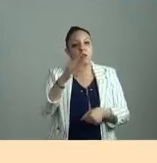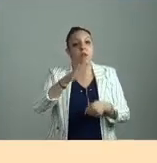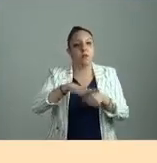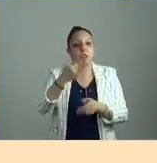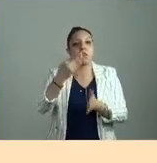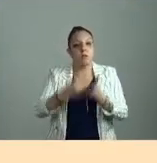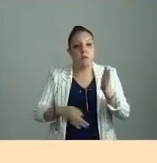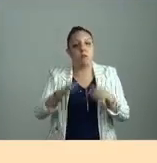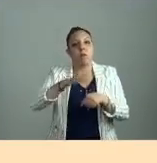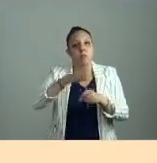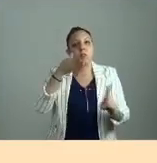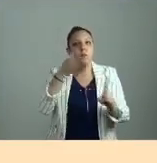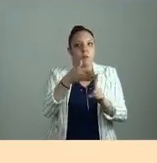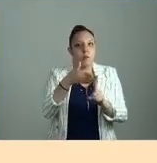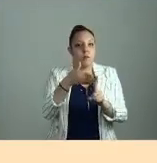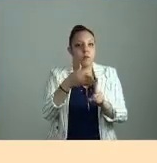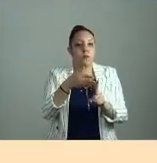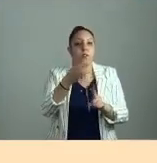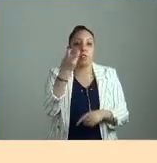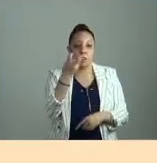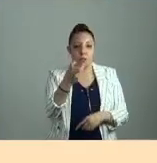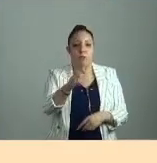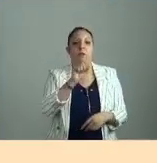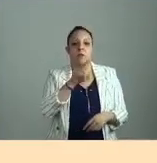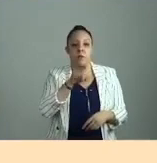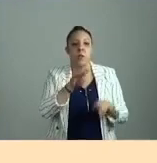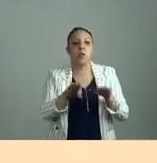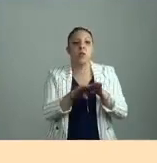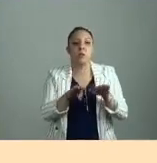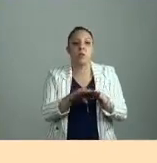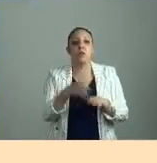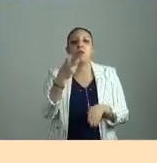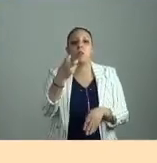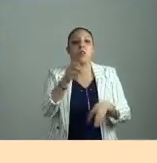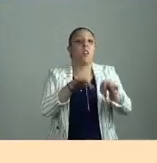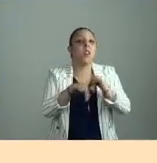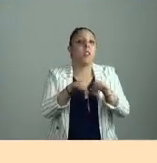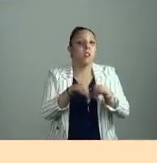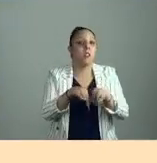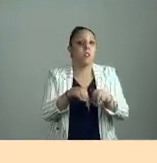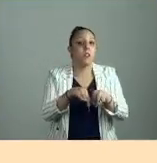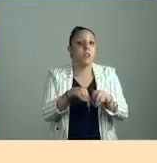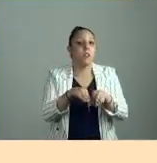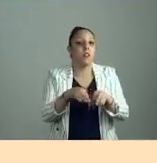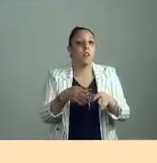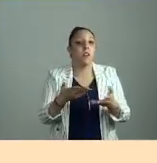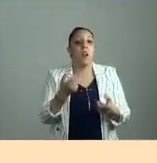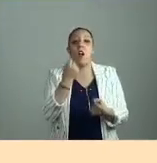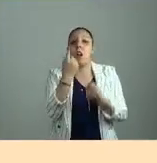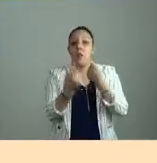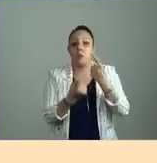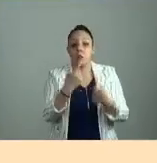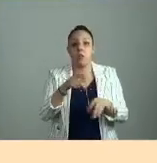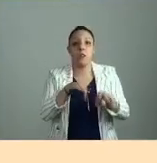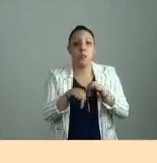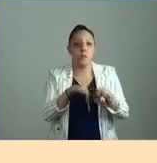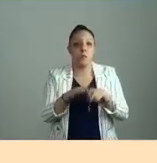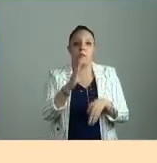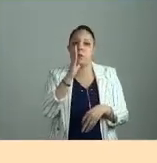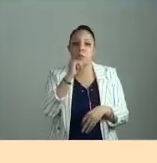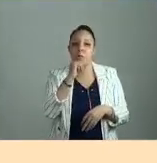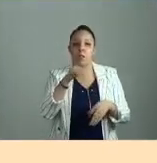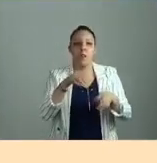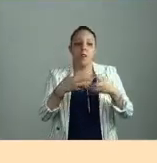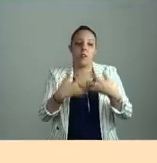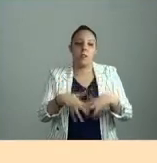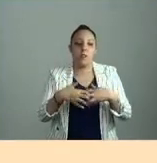es exactamente porque tanto de estos trabajo no se puede mecanizar que es importante no